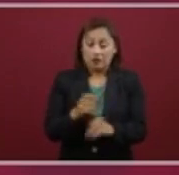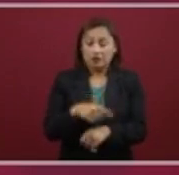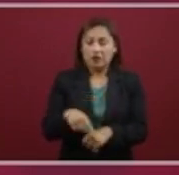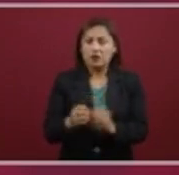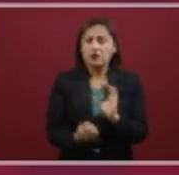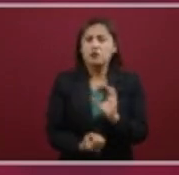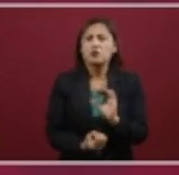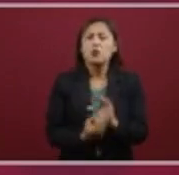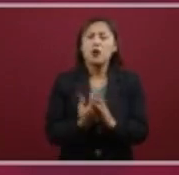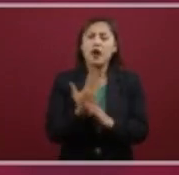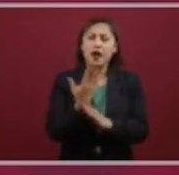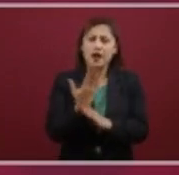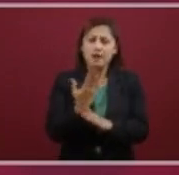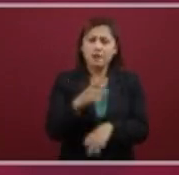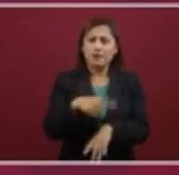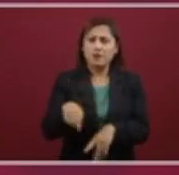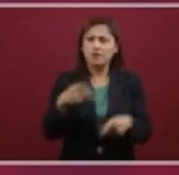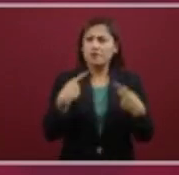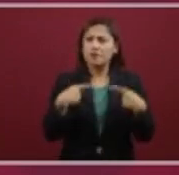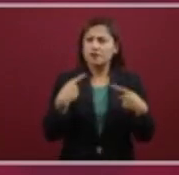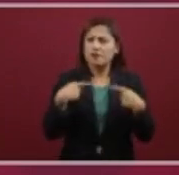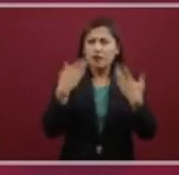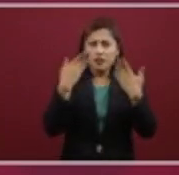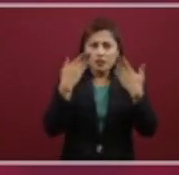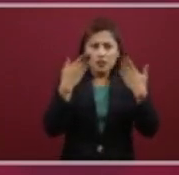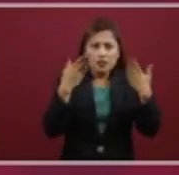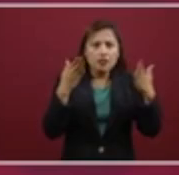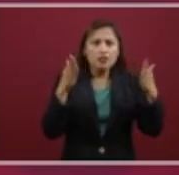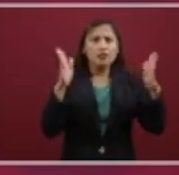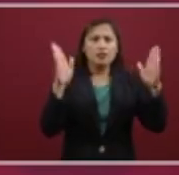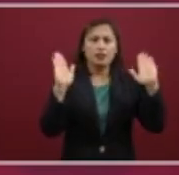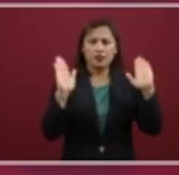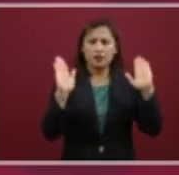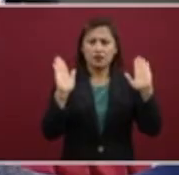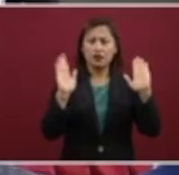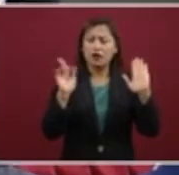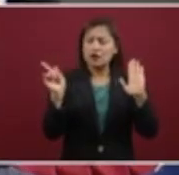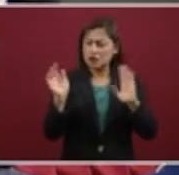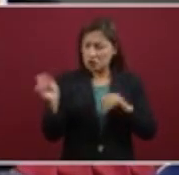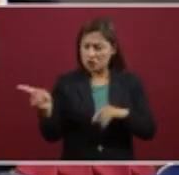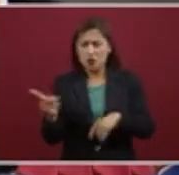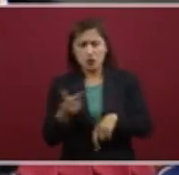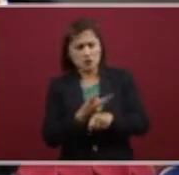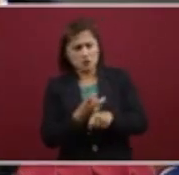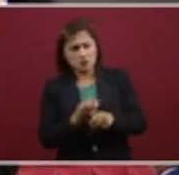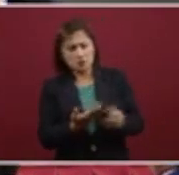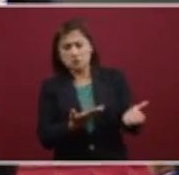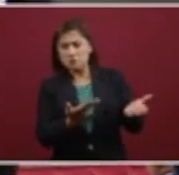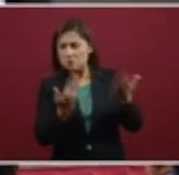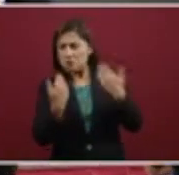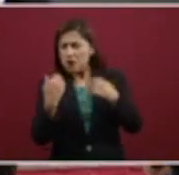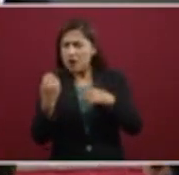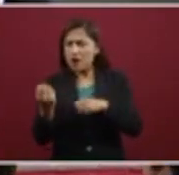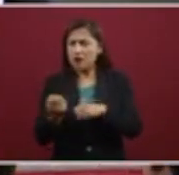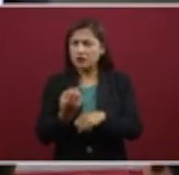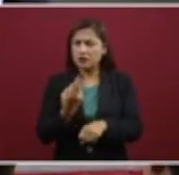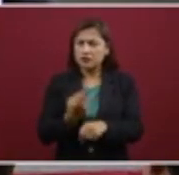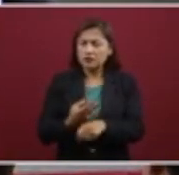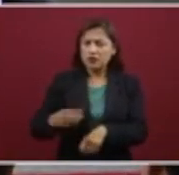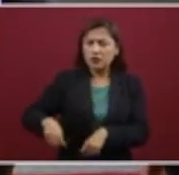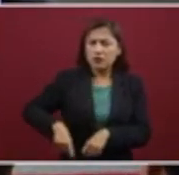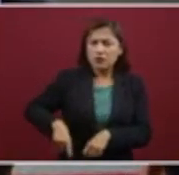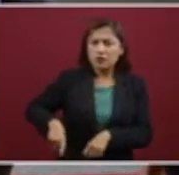que les invitaran a Gobernación para que vean los